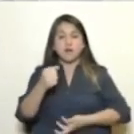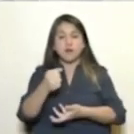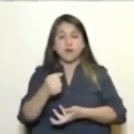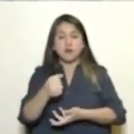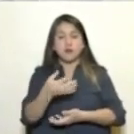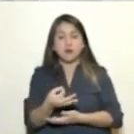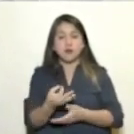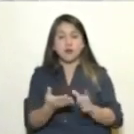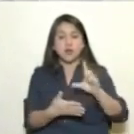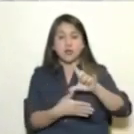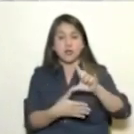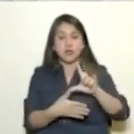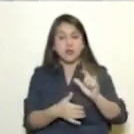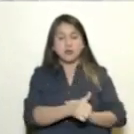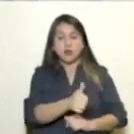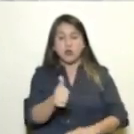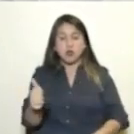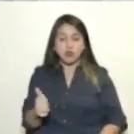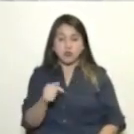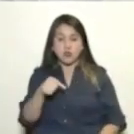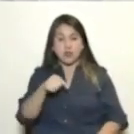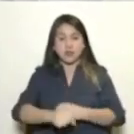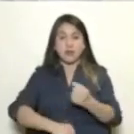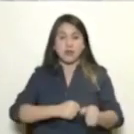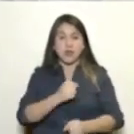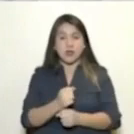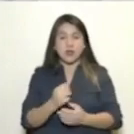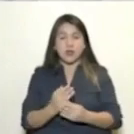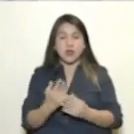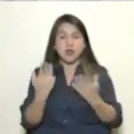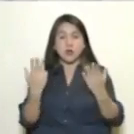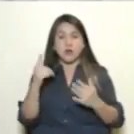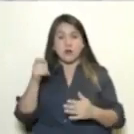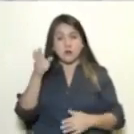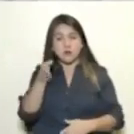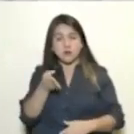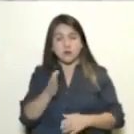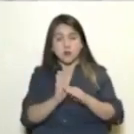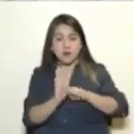En América Latina todos, este año 9% abajo.